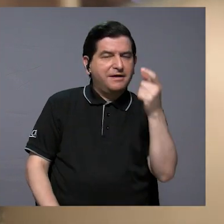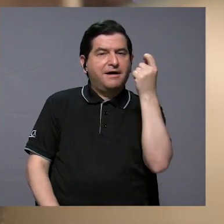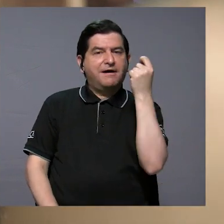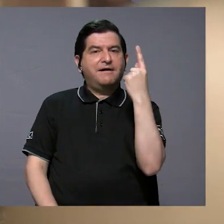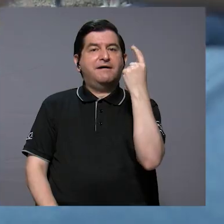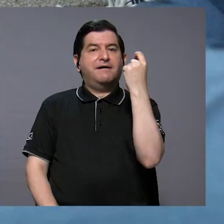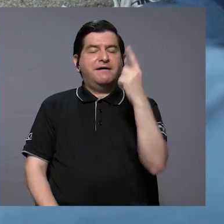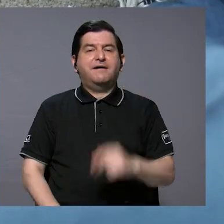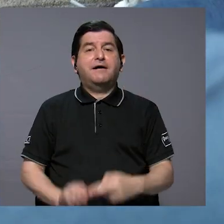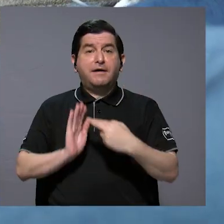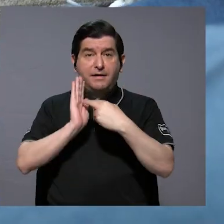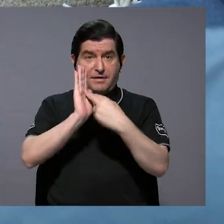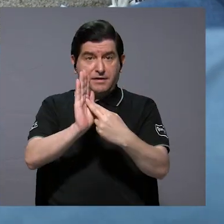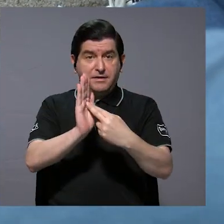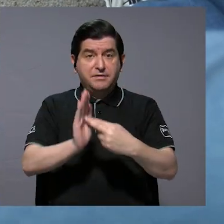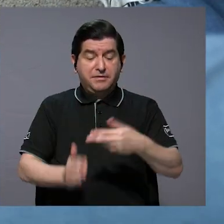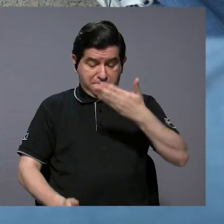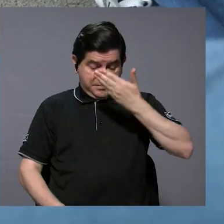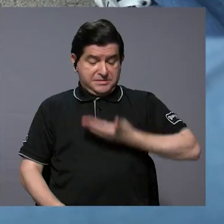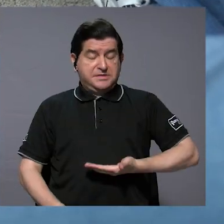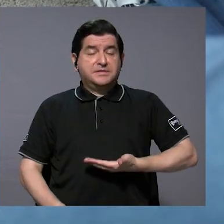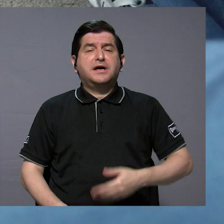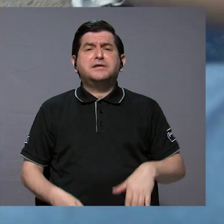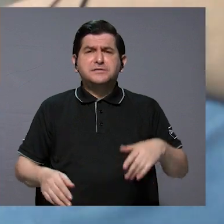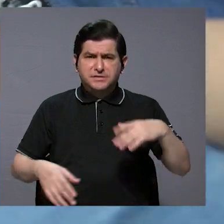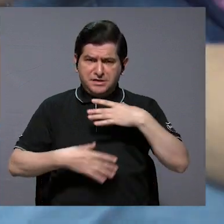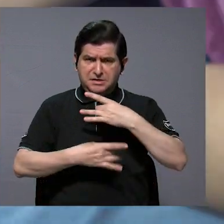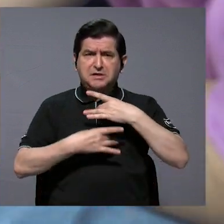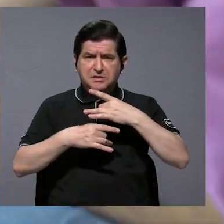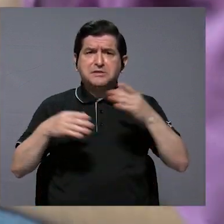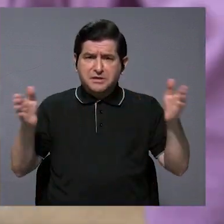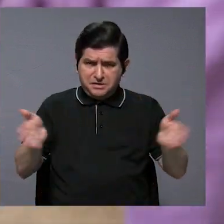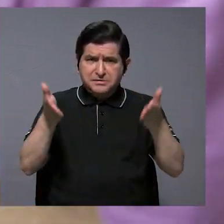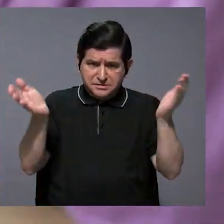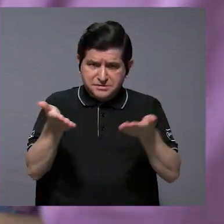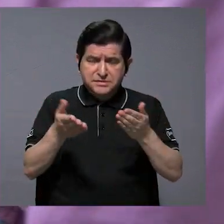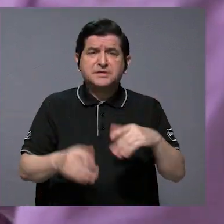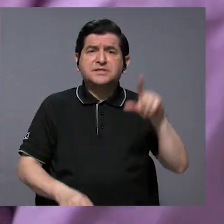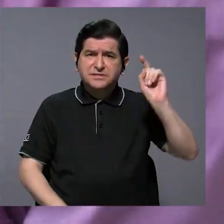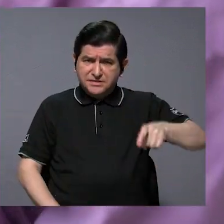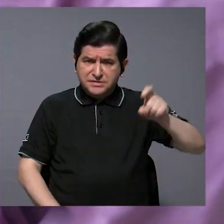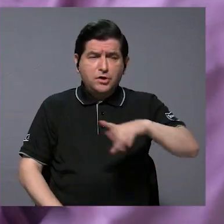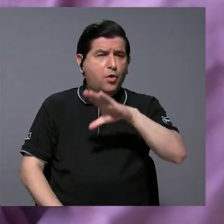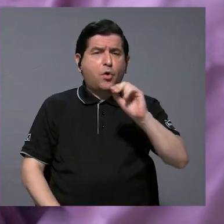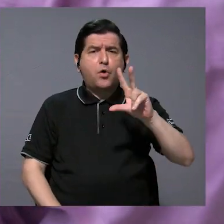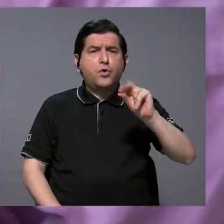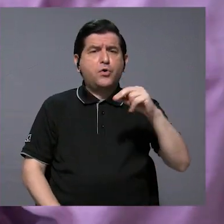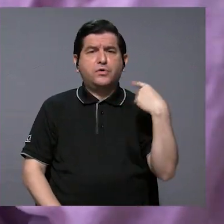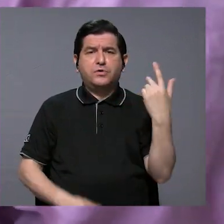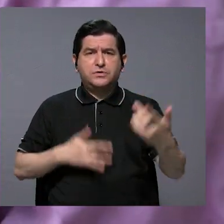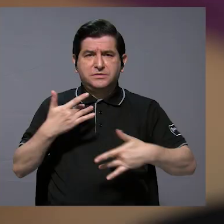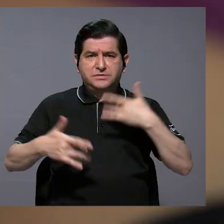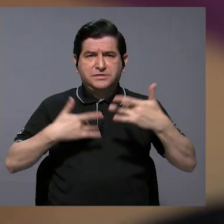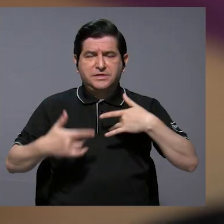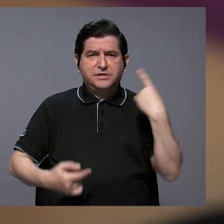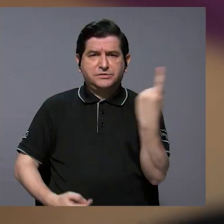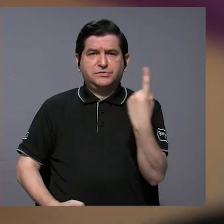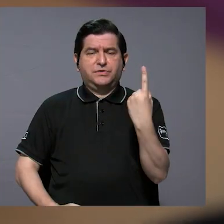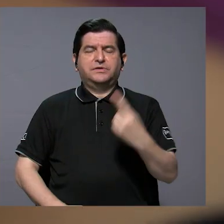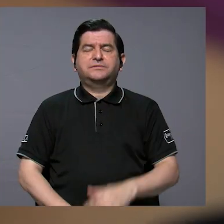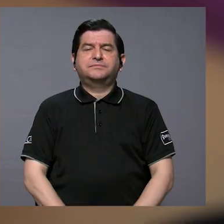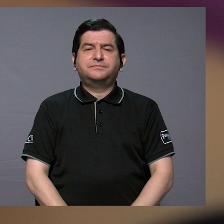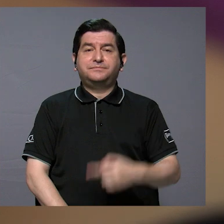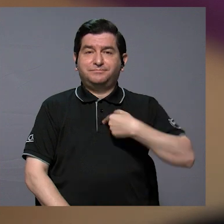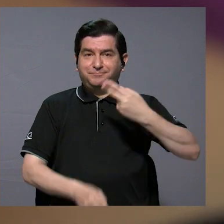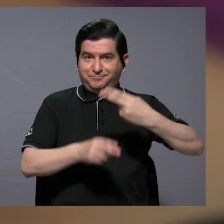Entonces, como que la gente lo pueda ver y entender y representarse, y que se anime a hacerlo si lo necesitan, o que no